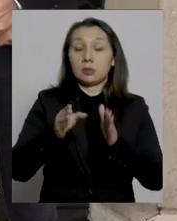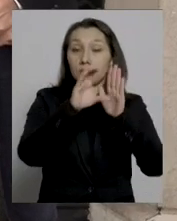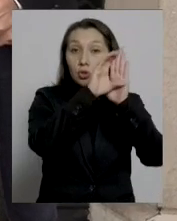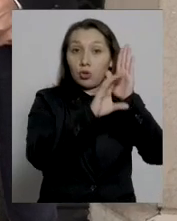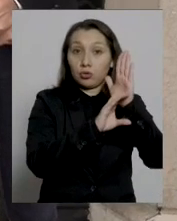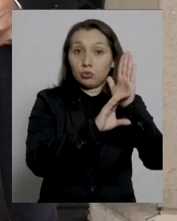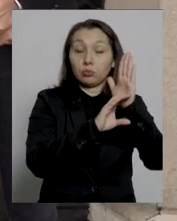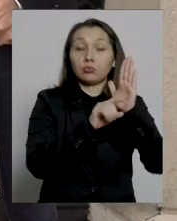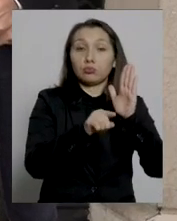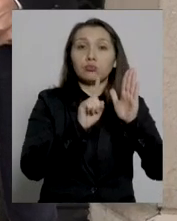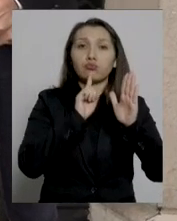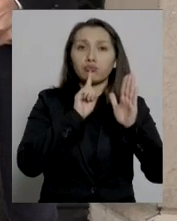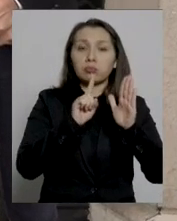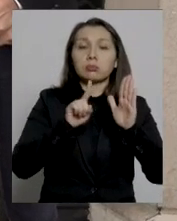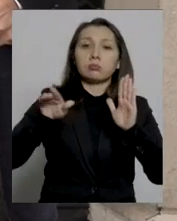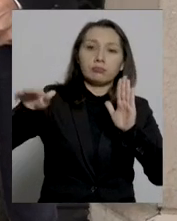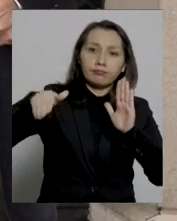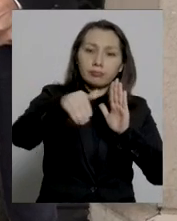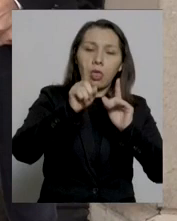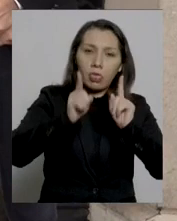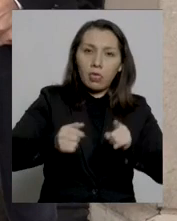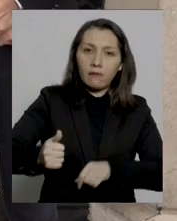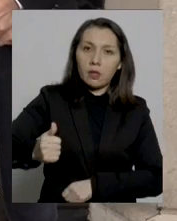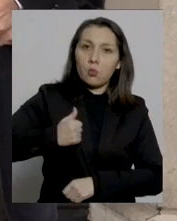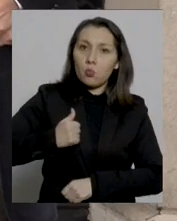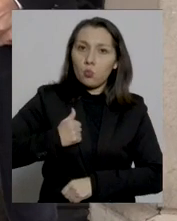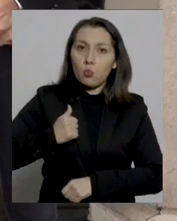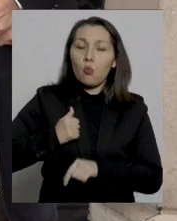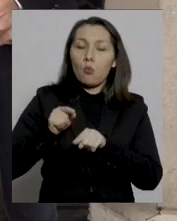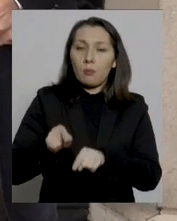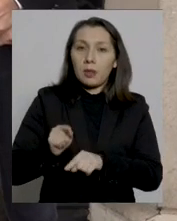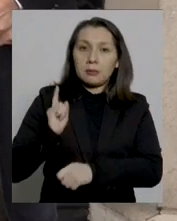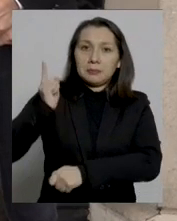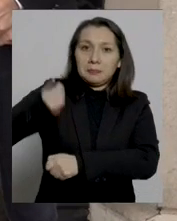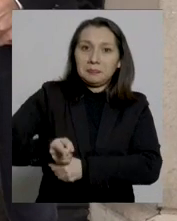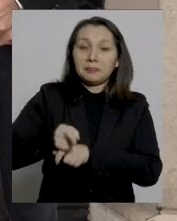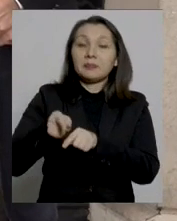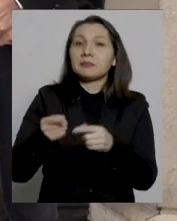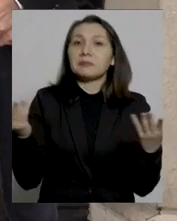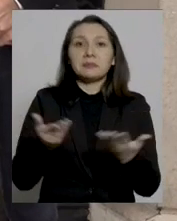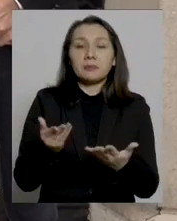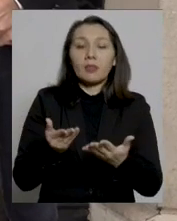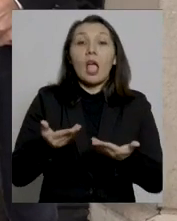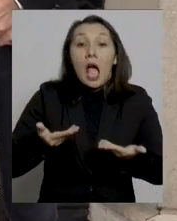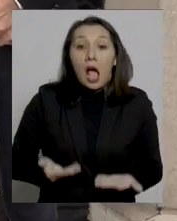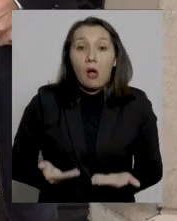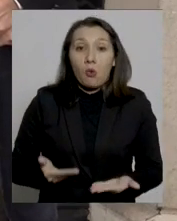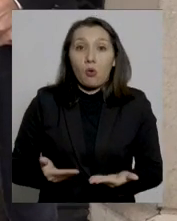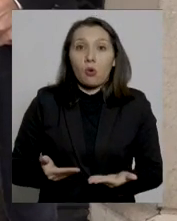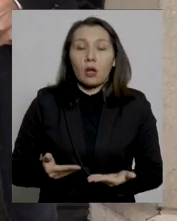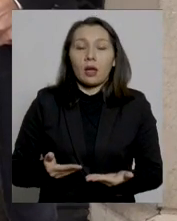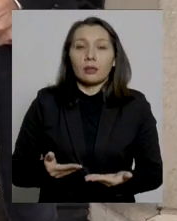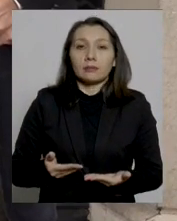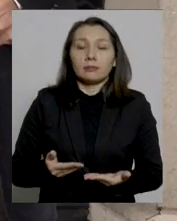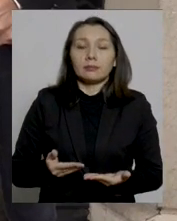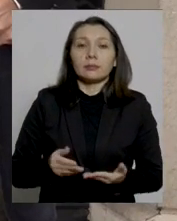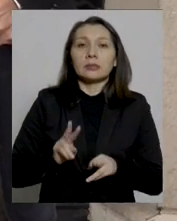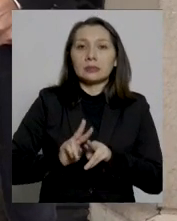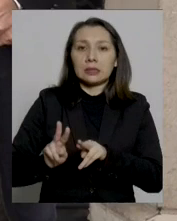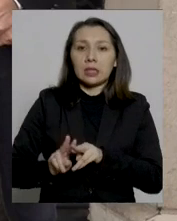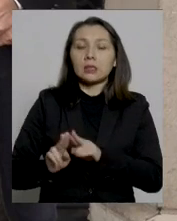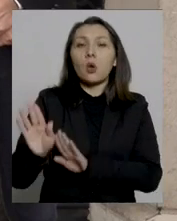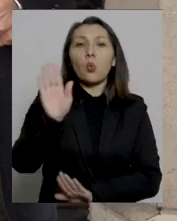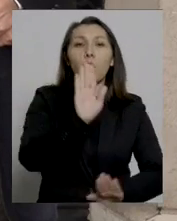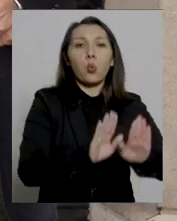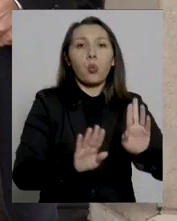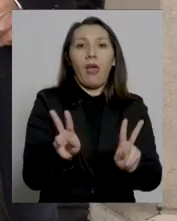Constitución, están llamadas a cumplir con su deber, y en este caso es actuar en el